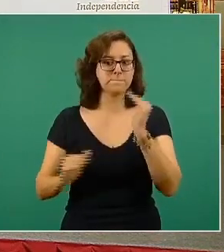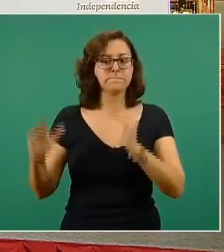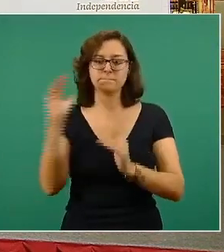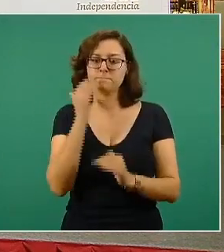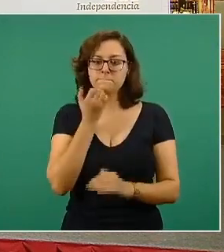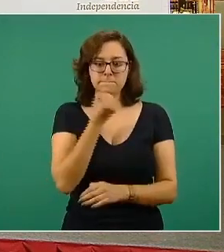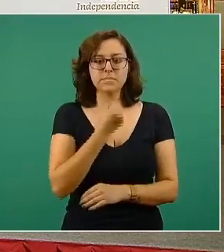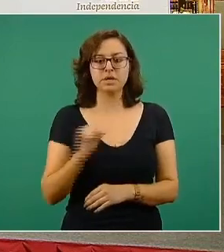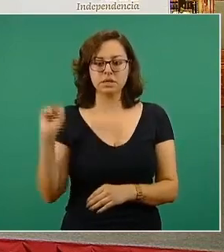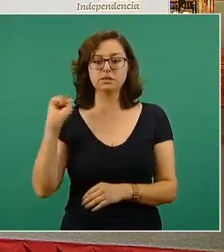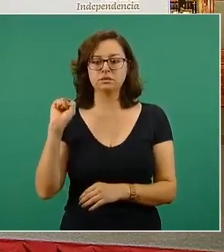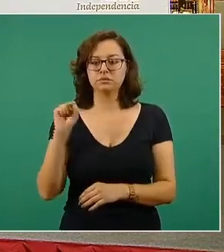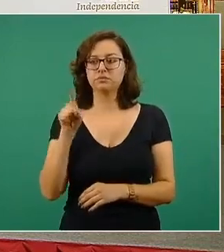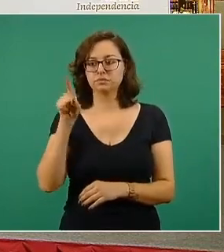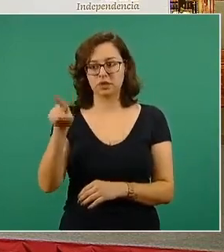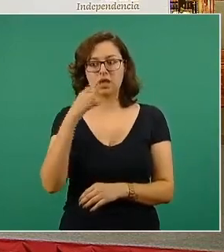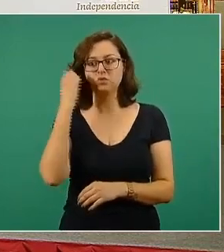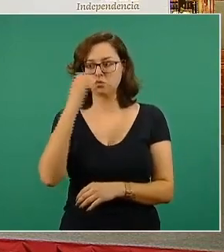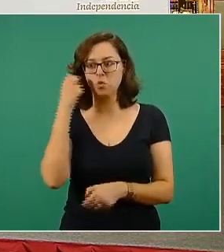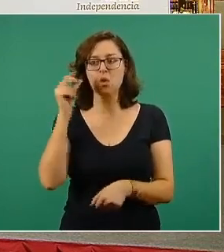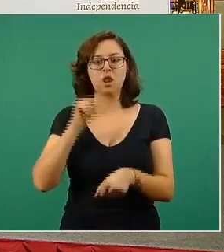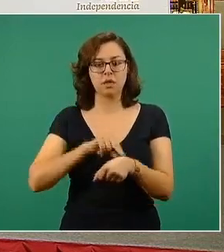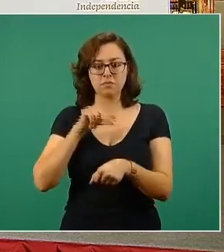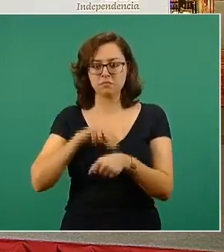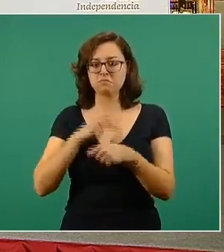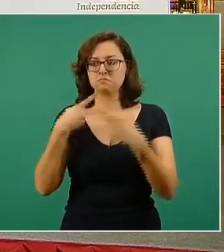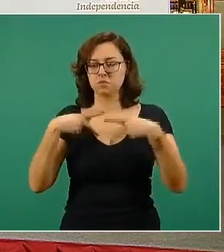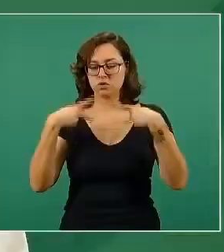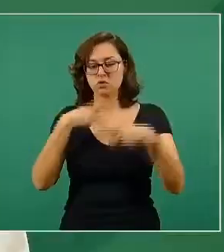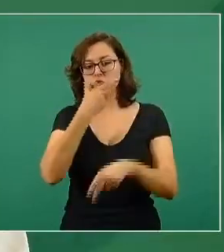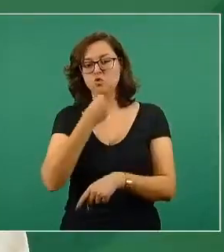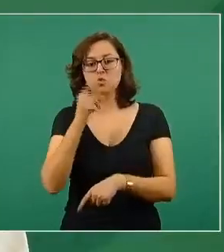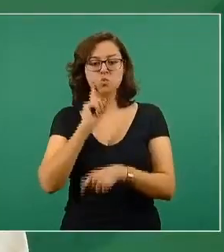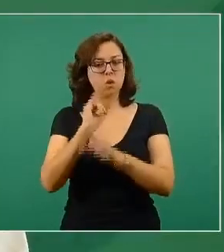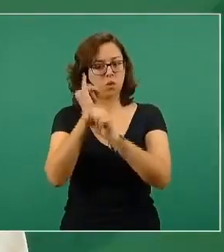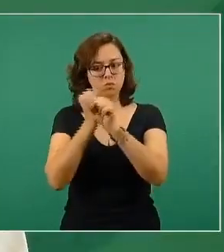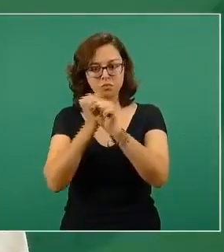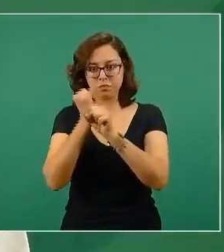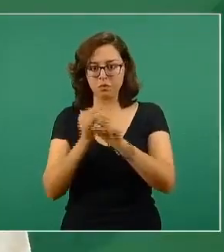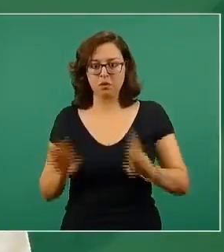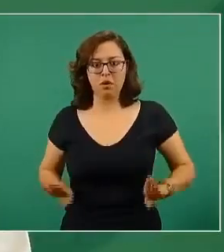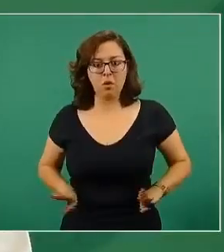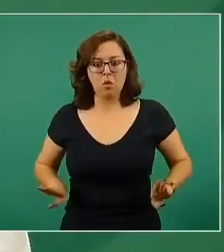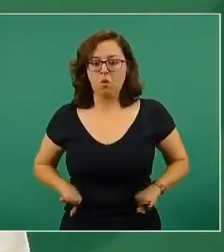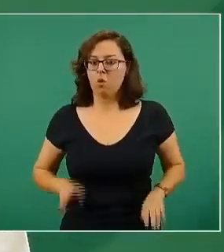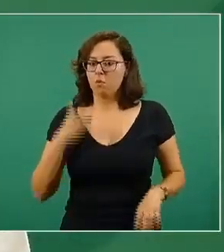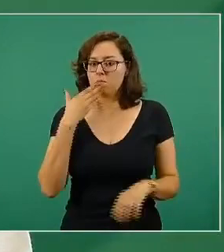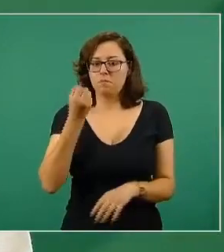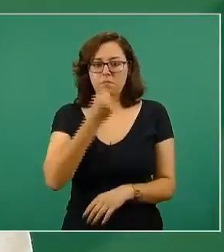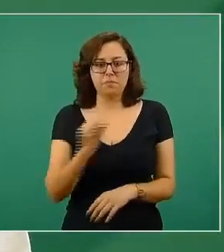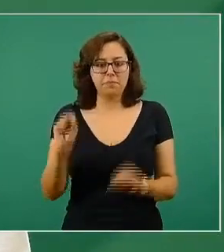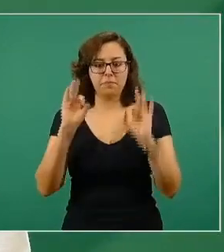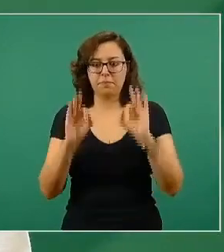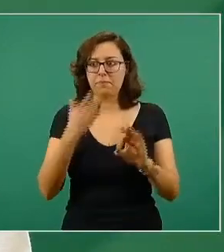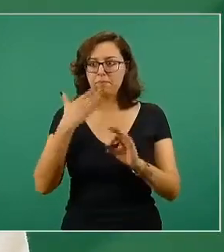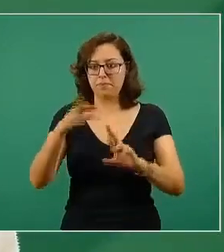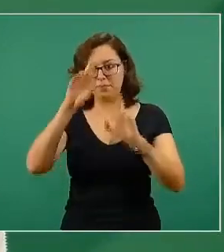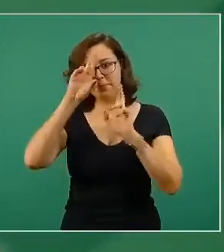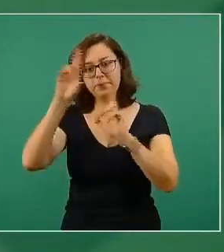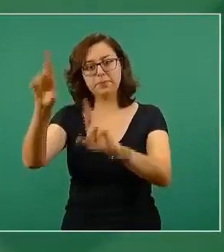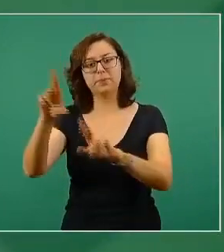alta capacidad. Su escuela de medicina y sus investigadoras e investigadores tienen gran prestigio y les tenemos gran